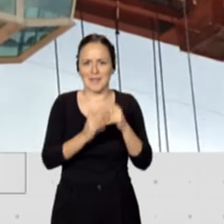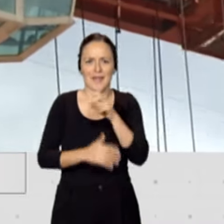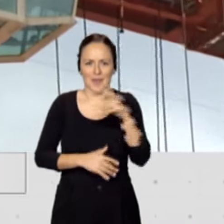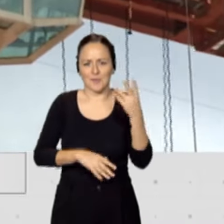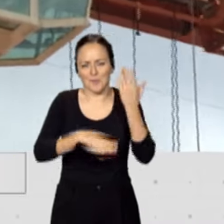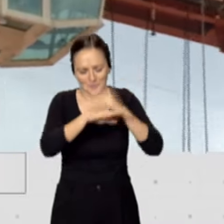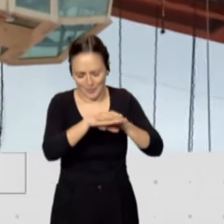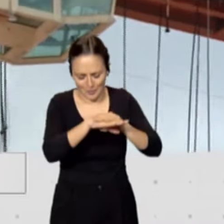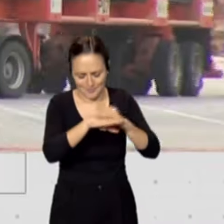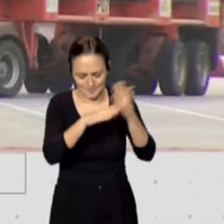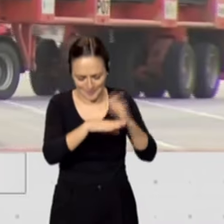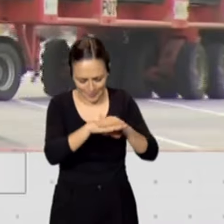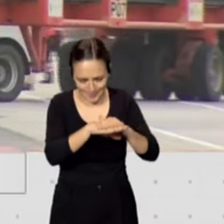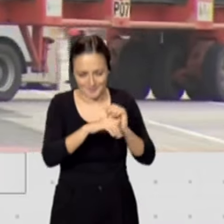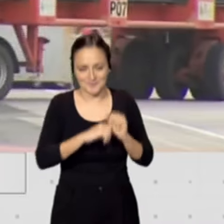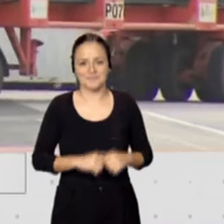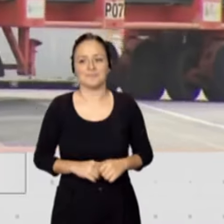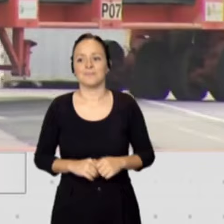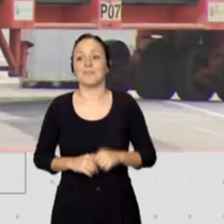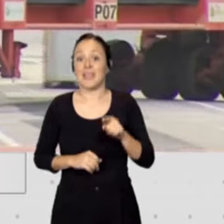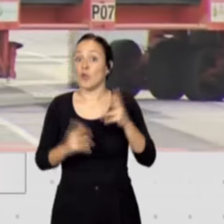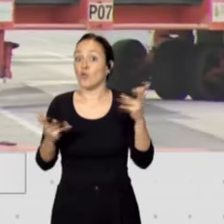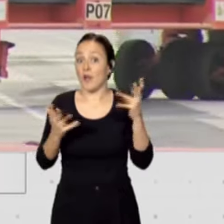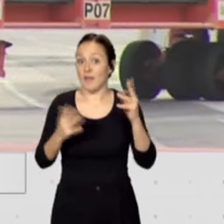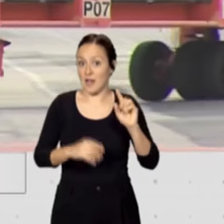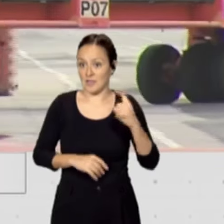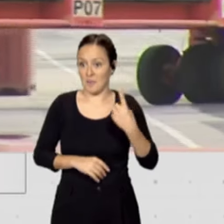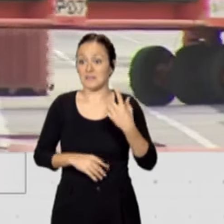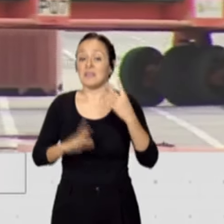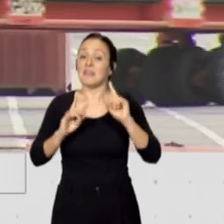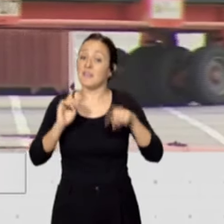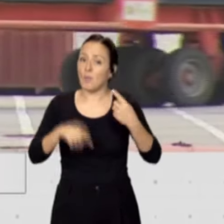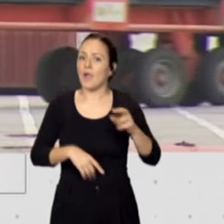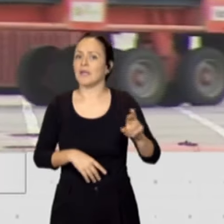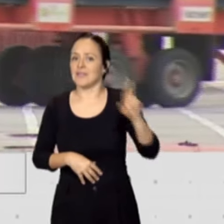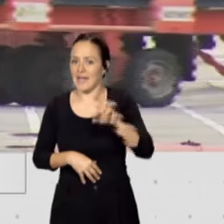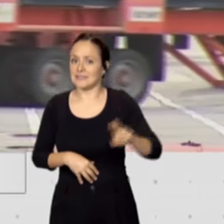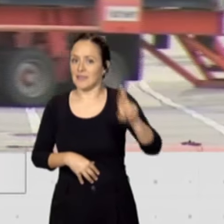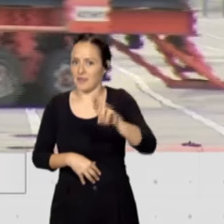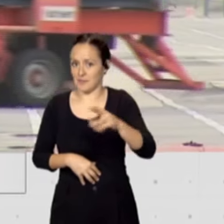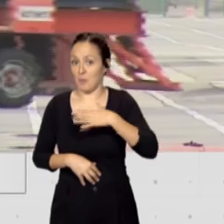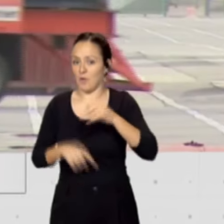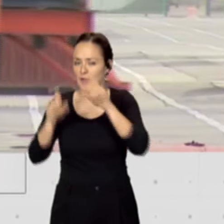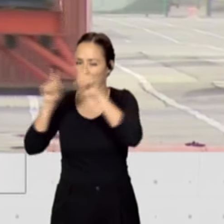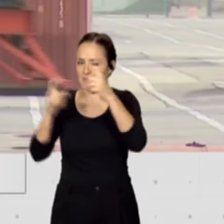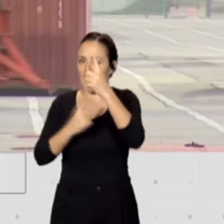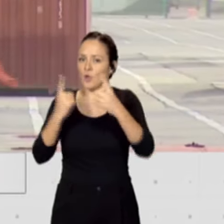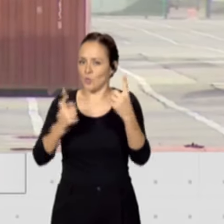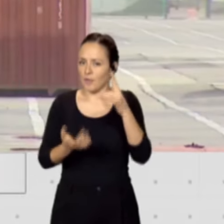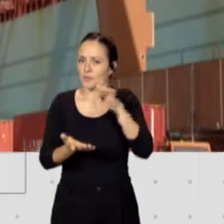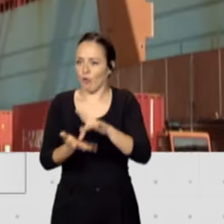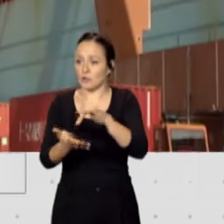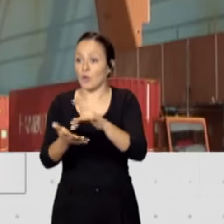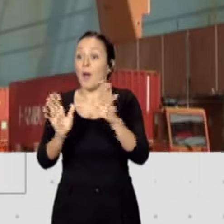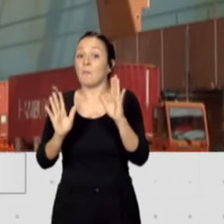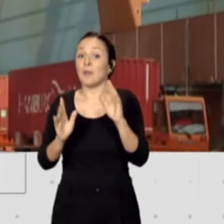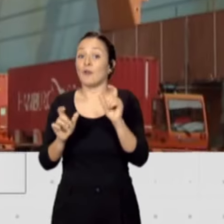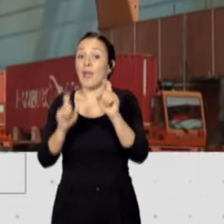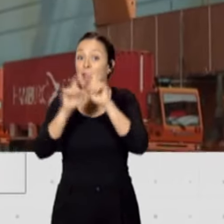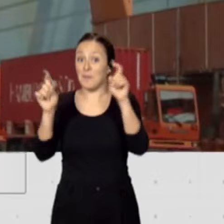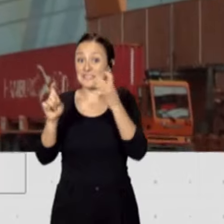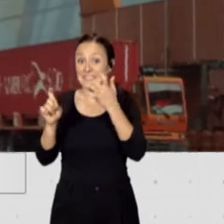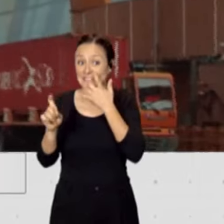graves después hay unas reincidencias que pueden cometer las empresas pero también hemos detectado que muchas empresas cambian de sif cuando quieren